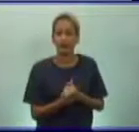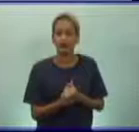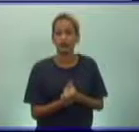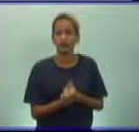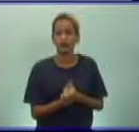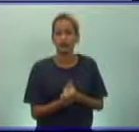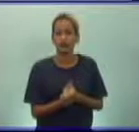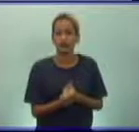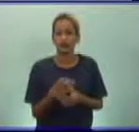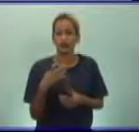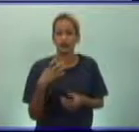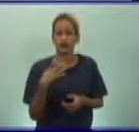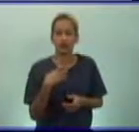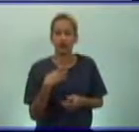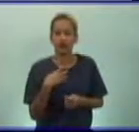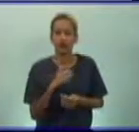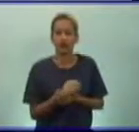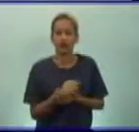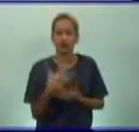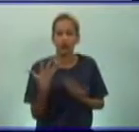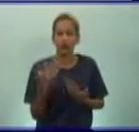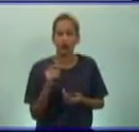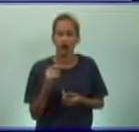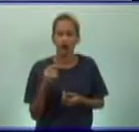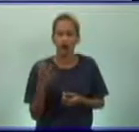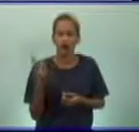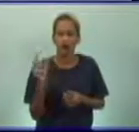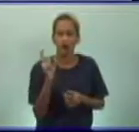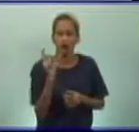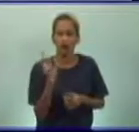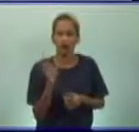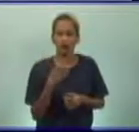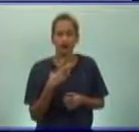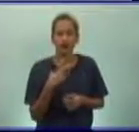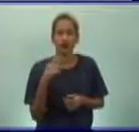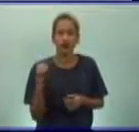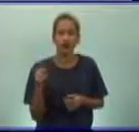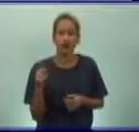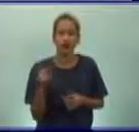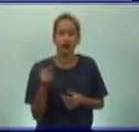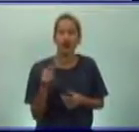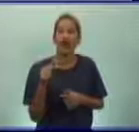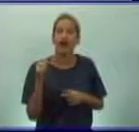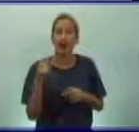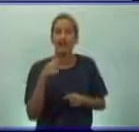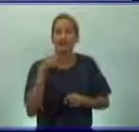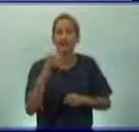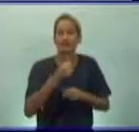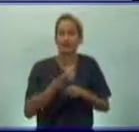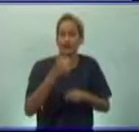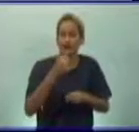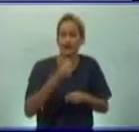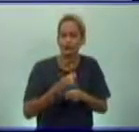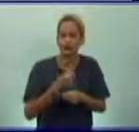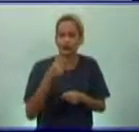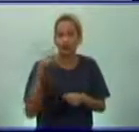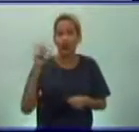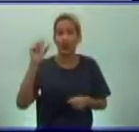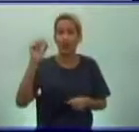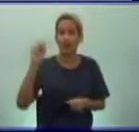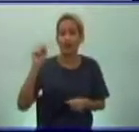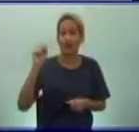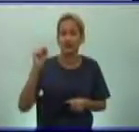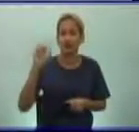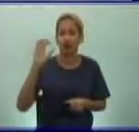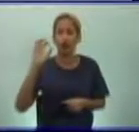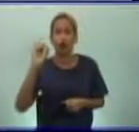reglas ortográficas. ¿Cuáles son? Eso es laboriosa, fíjense la S en la